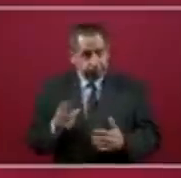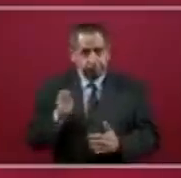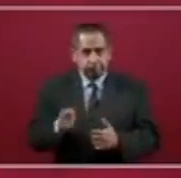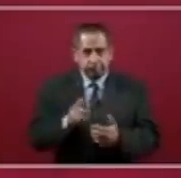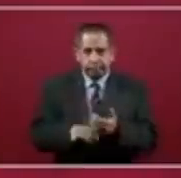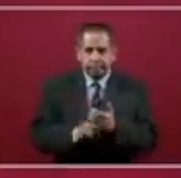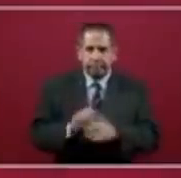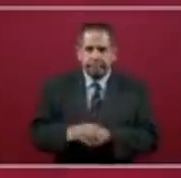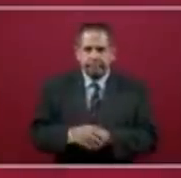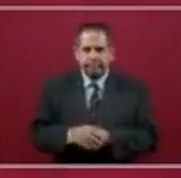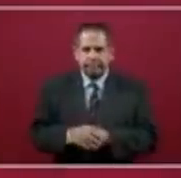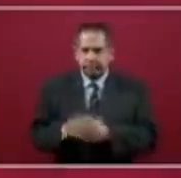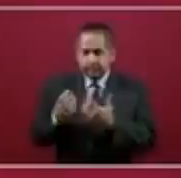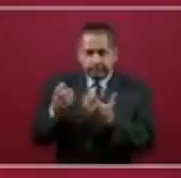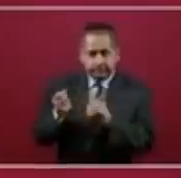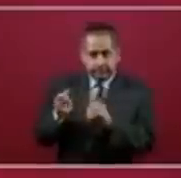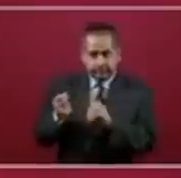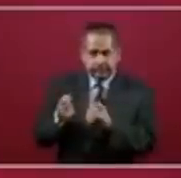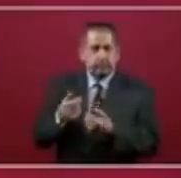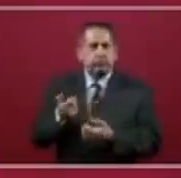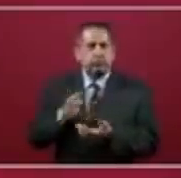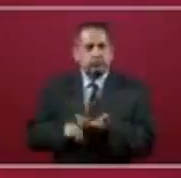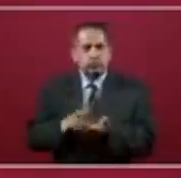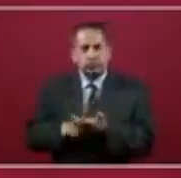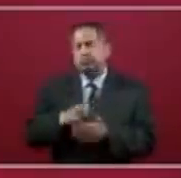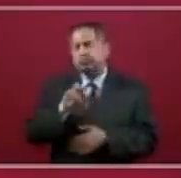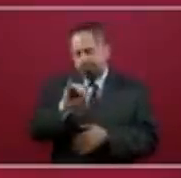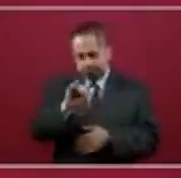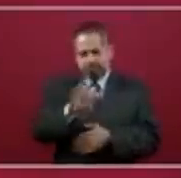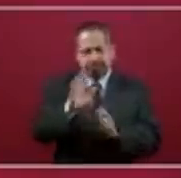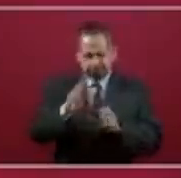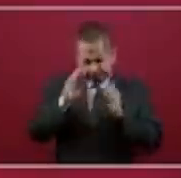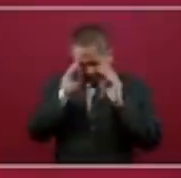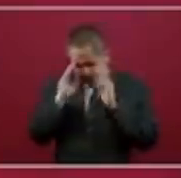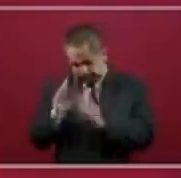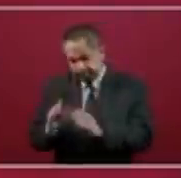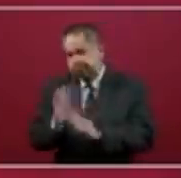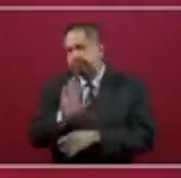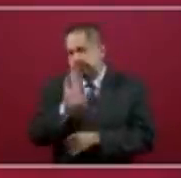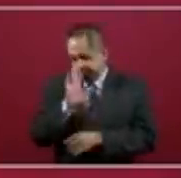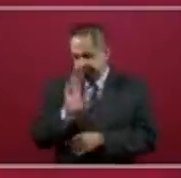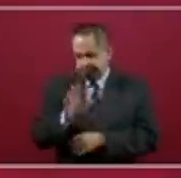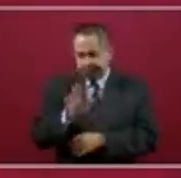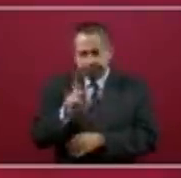la producción de la leche, sobre los precios, sí estamos en eso.